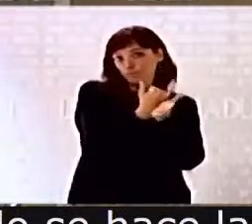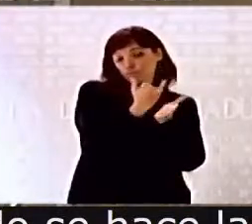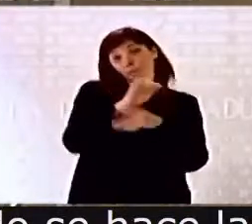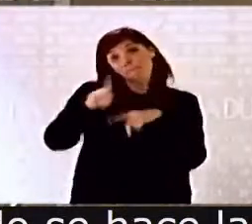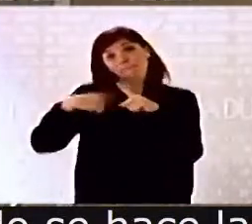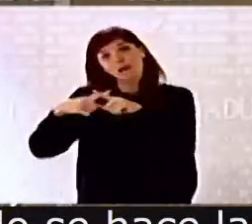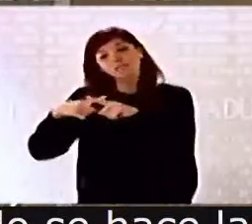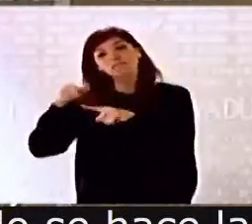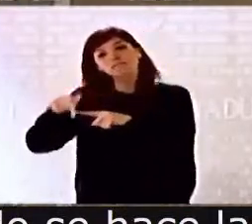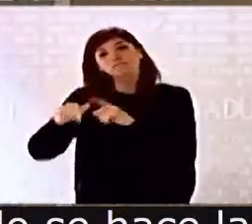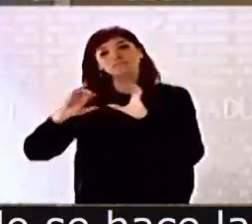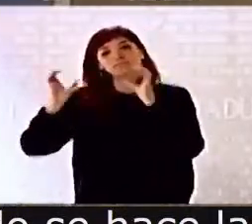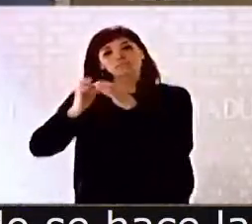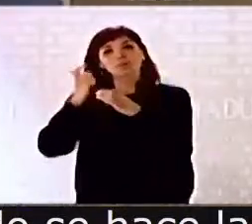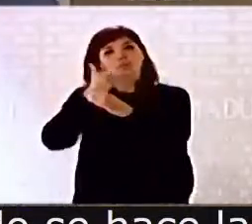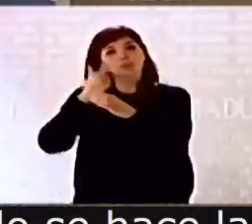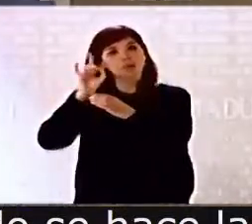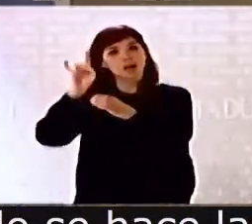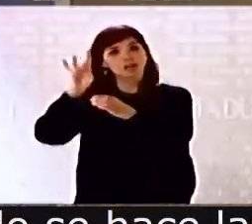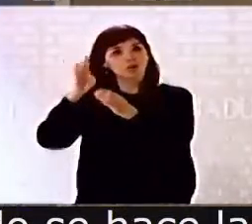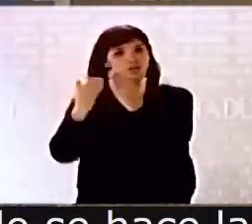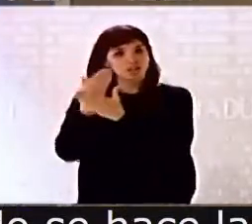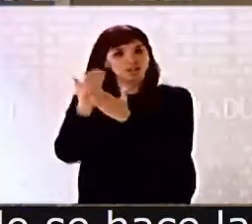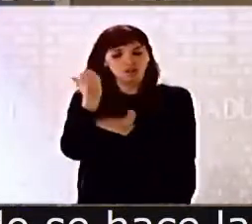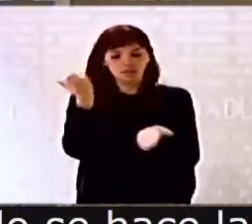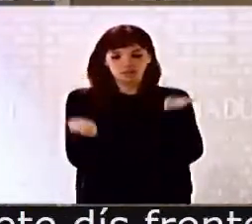frente a la incidencia acumulada a los 14 días.